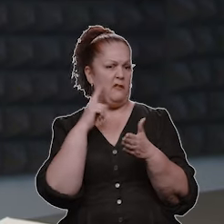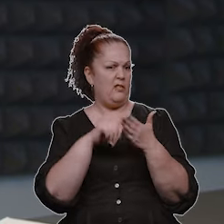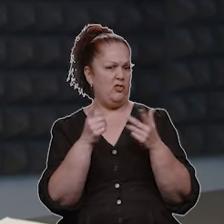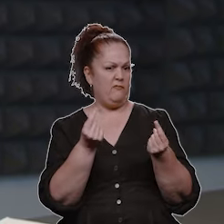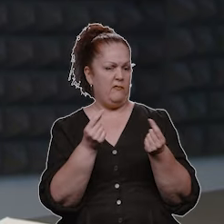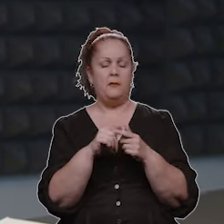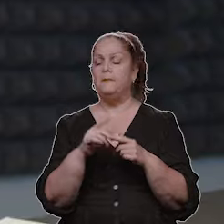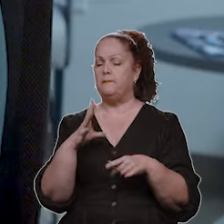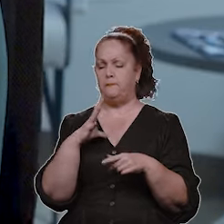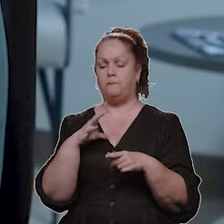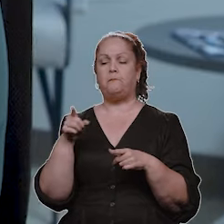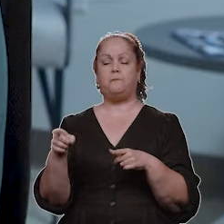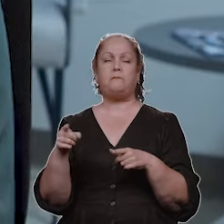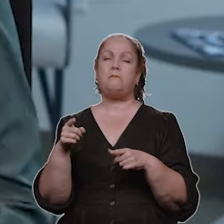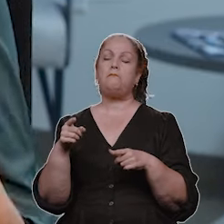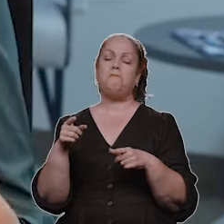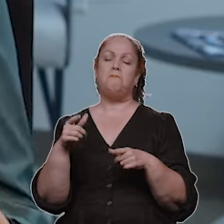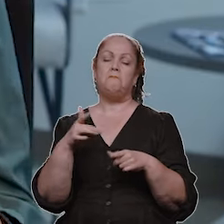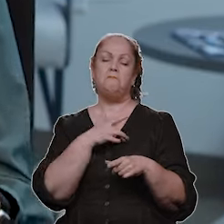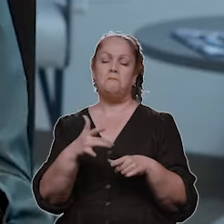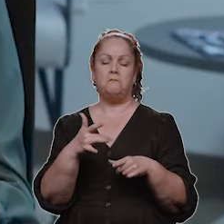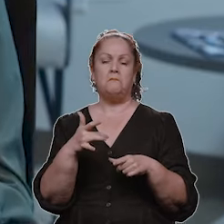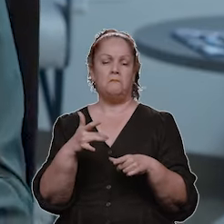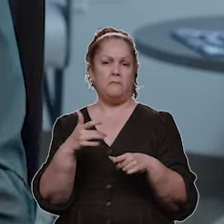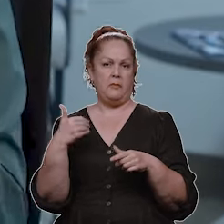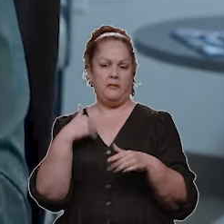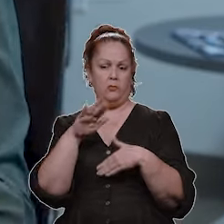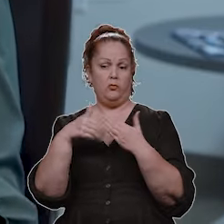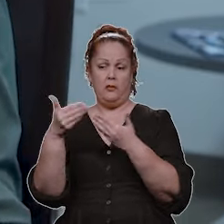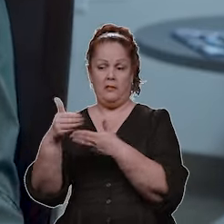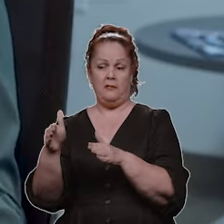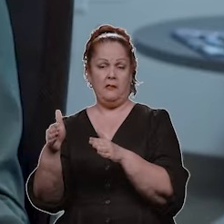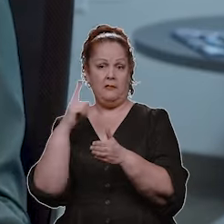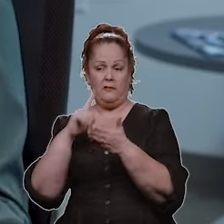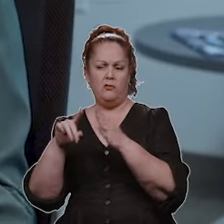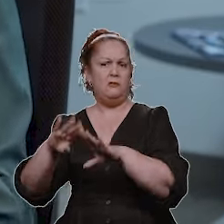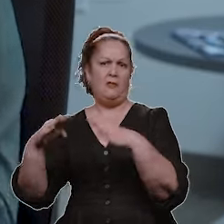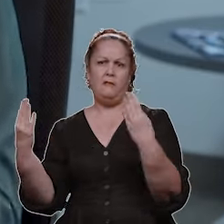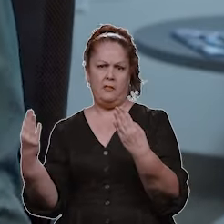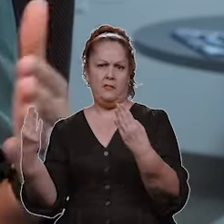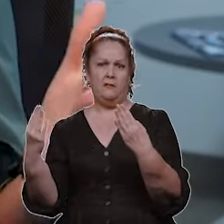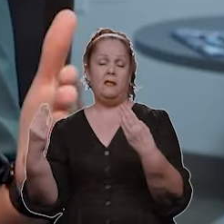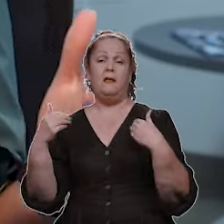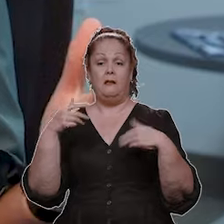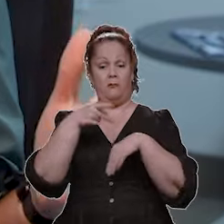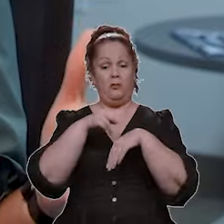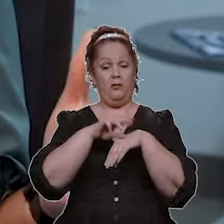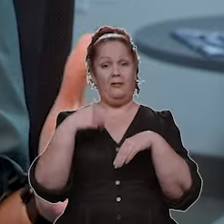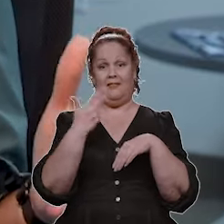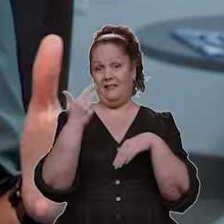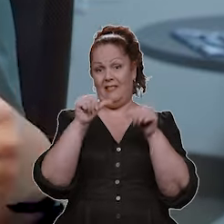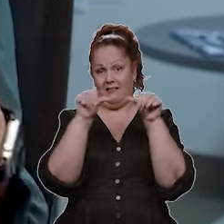hacer muy bien pues lo de ordinario tenemos todas las salas de investigaciones abierta tenemos 13